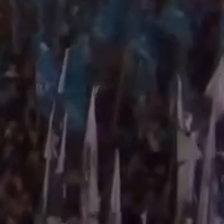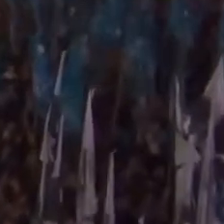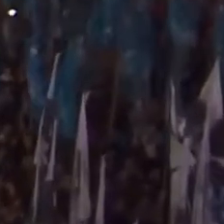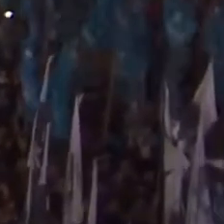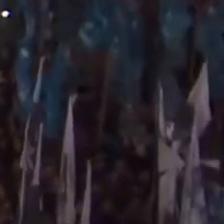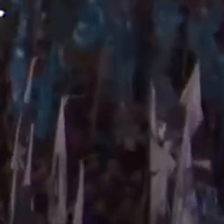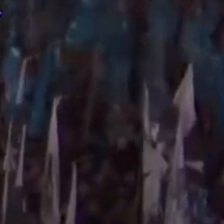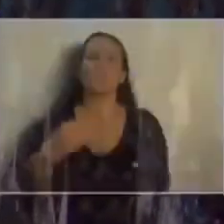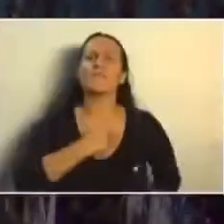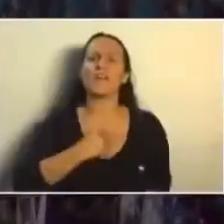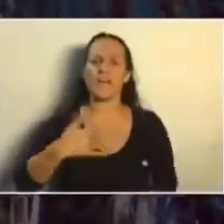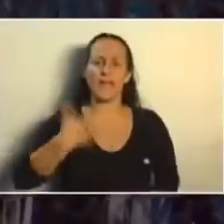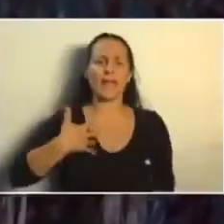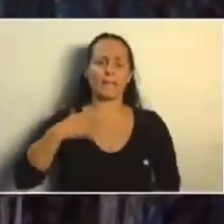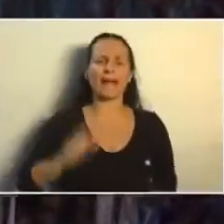Fe en la patria.